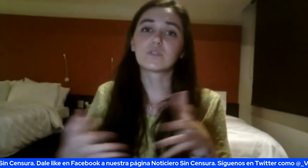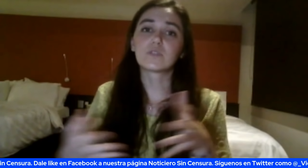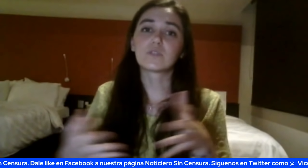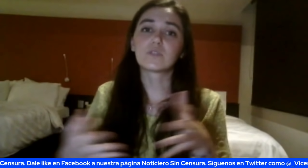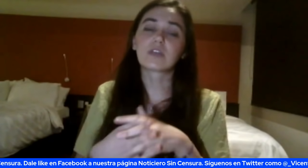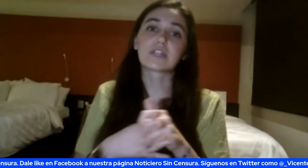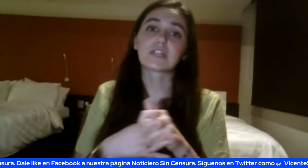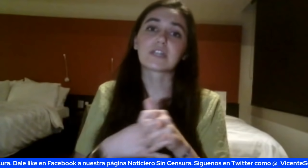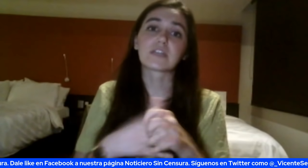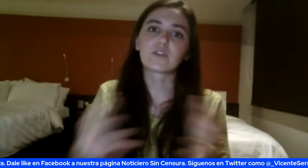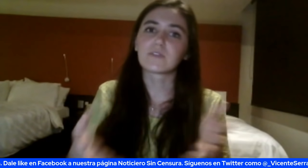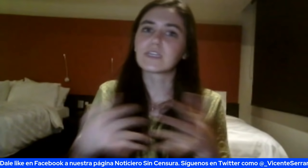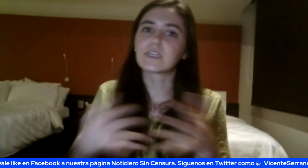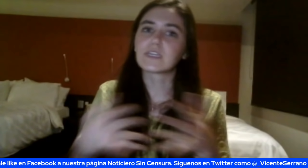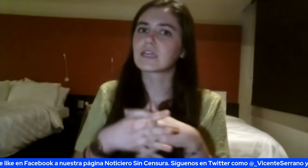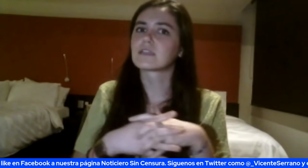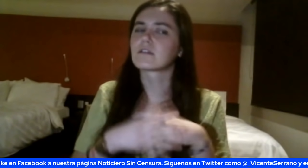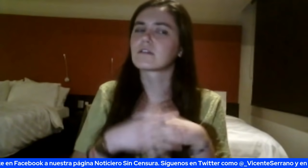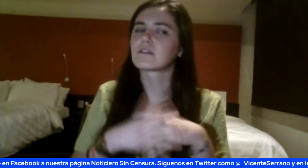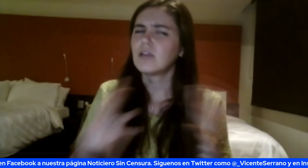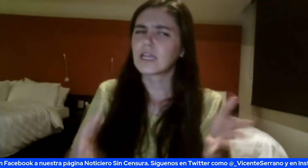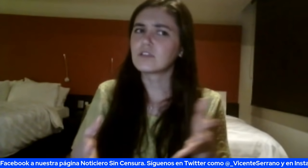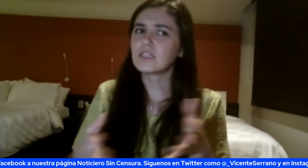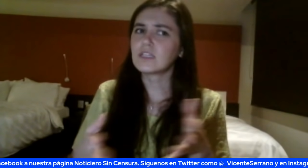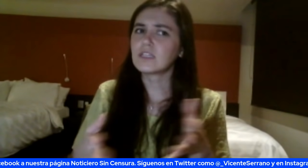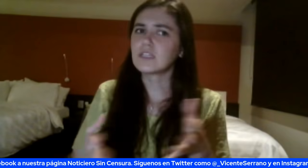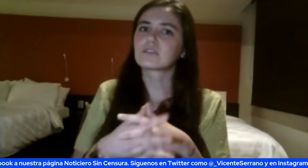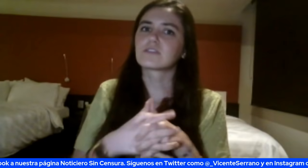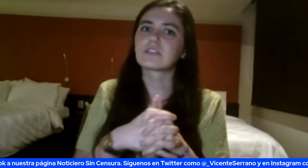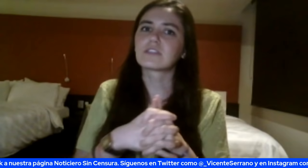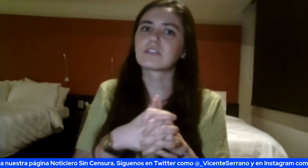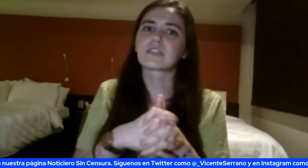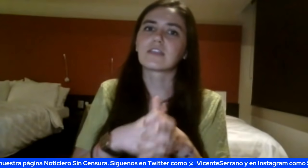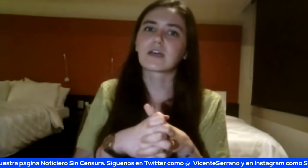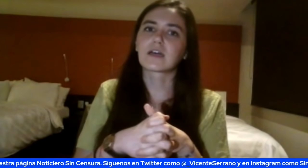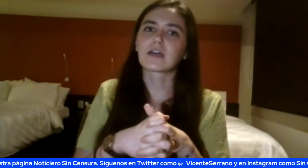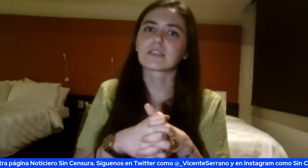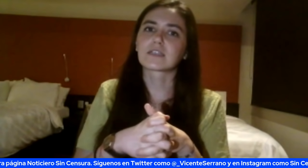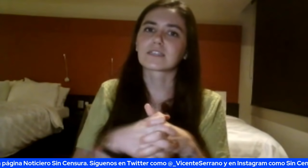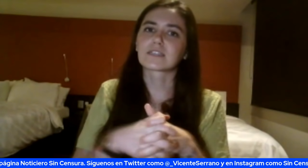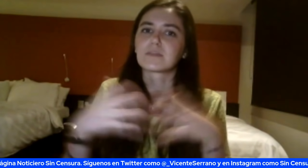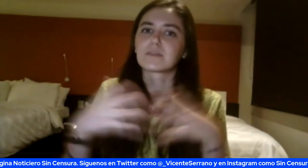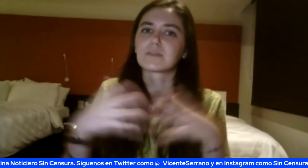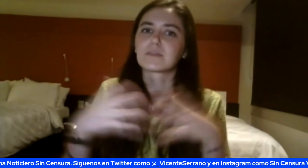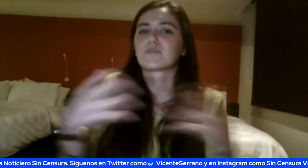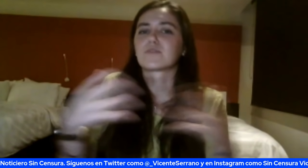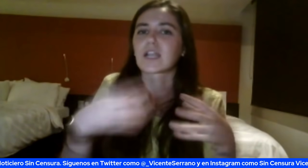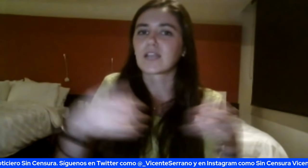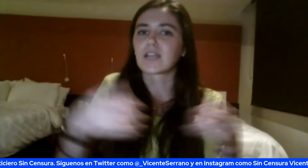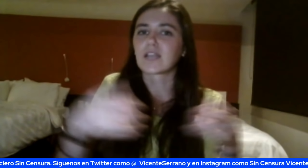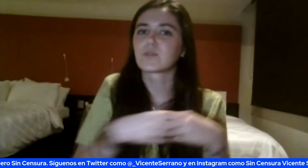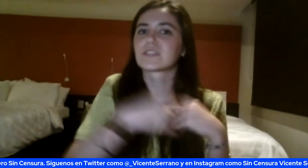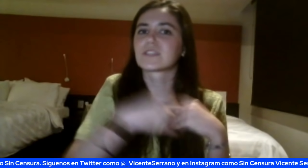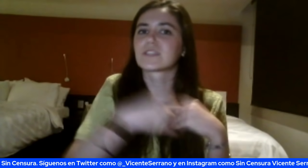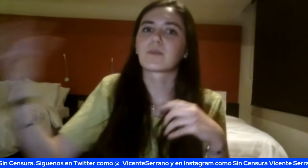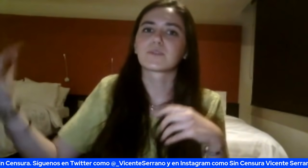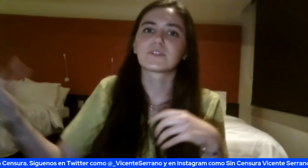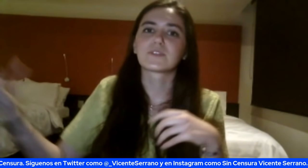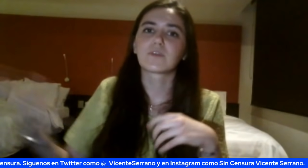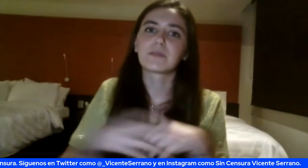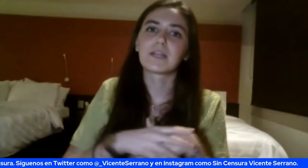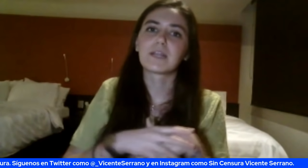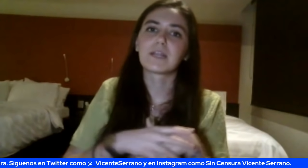muy insultados por el término fifí, que hay que decirlo, que no tiene connotaciones negativas realmente más que demostrar que alguien pues, puede estar en una